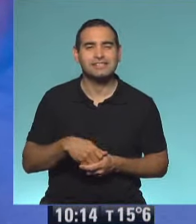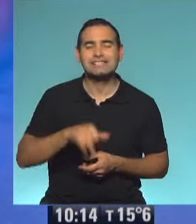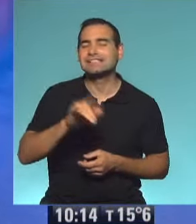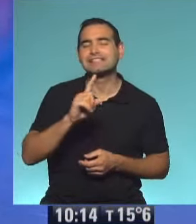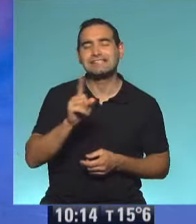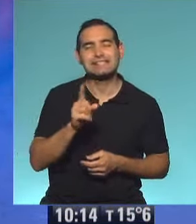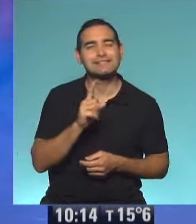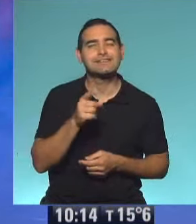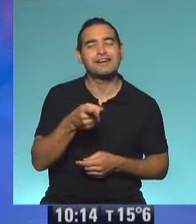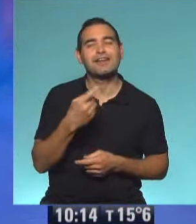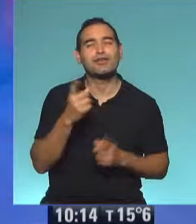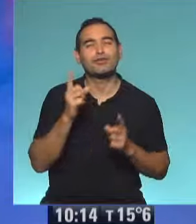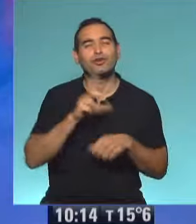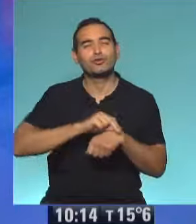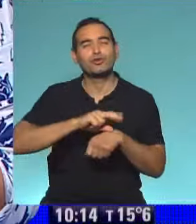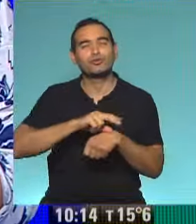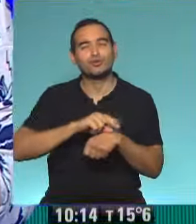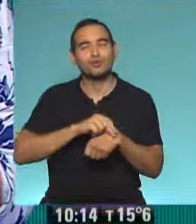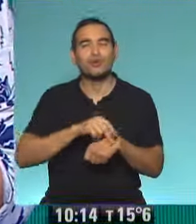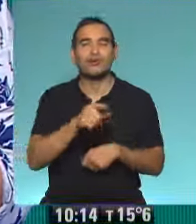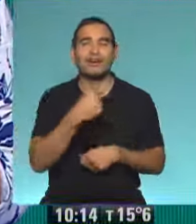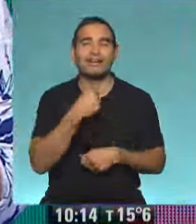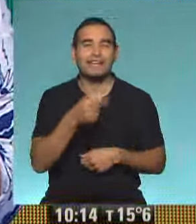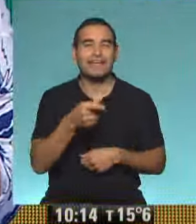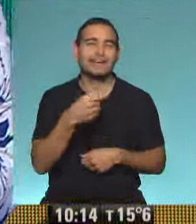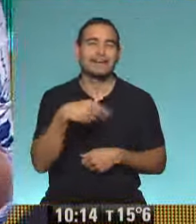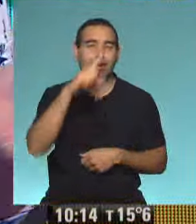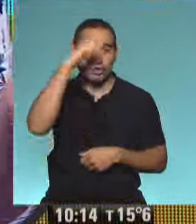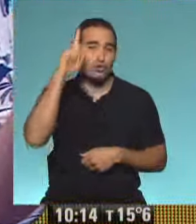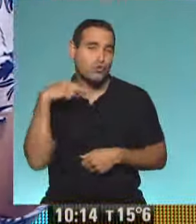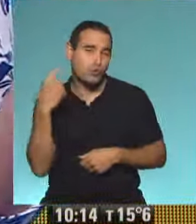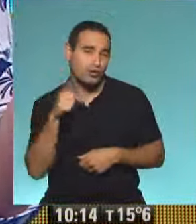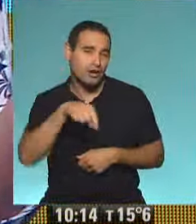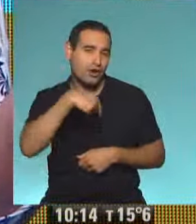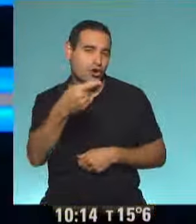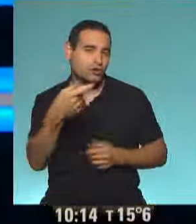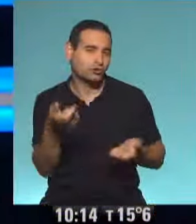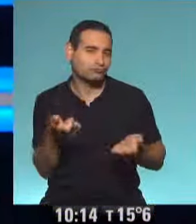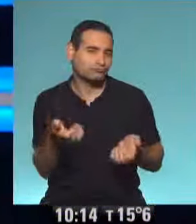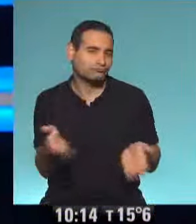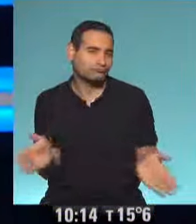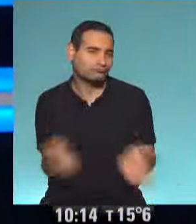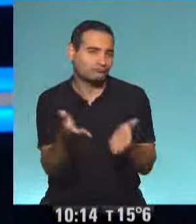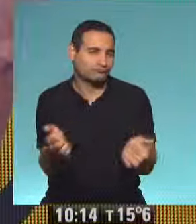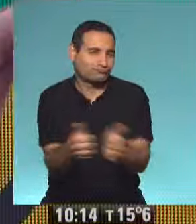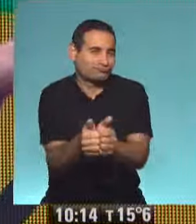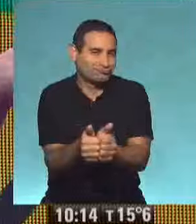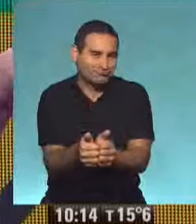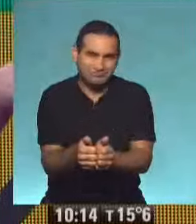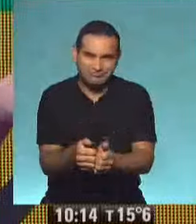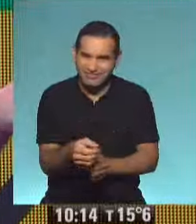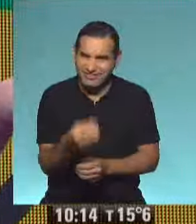Creo que la doctora Buendía le quiere hacer gancho a George con algo Nuria. Así. ¿Qué es gancho? Los jóvenes, ¿qué es